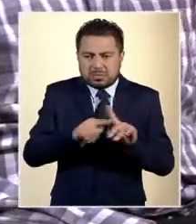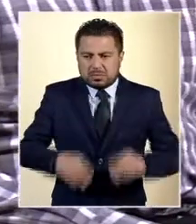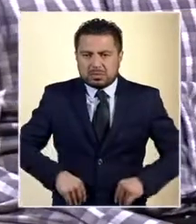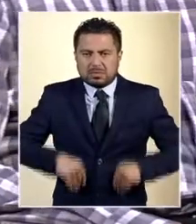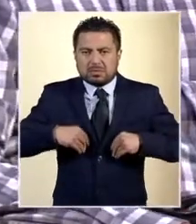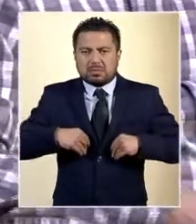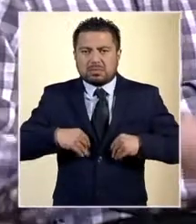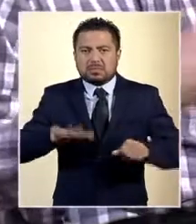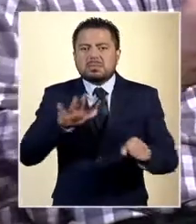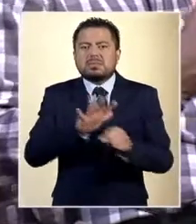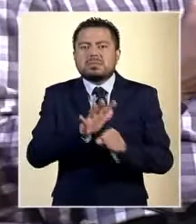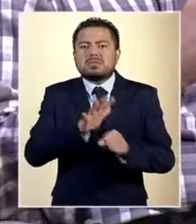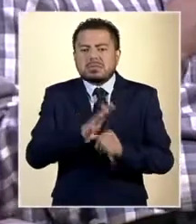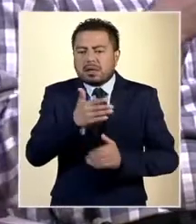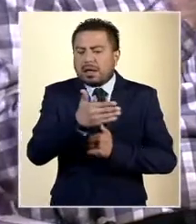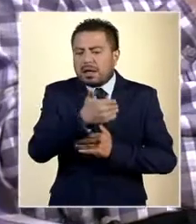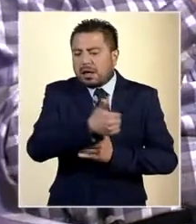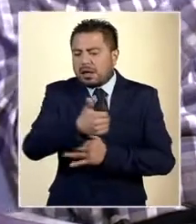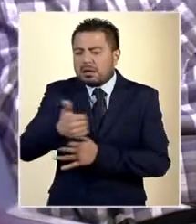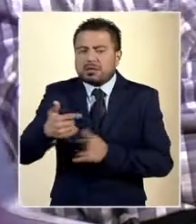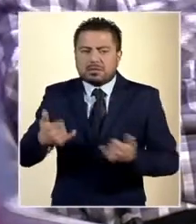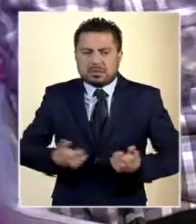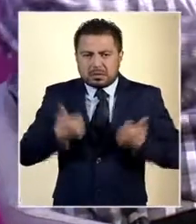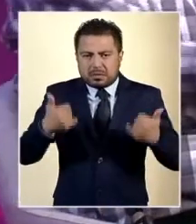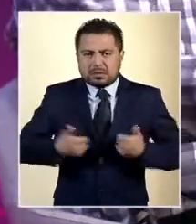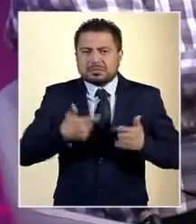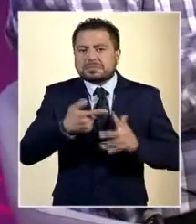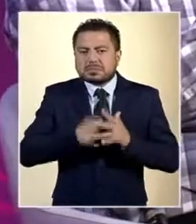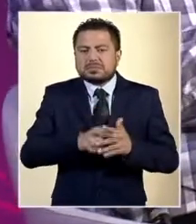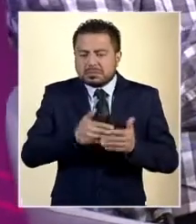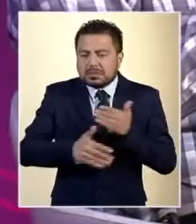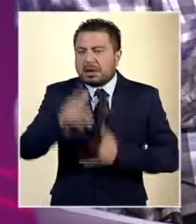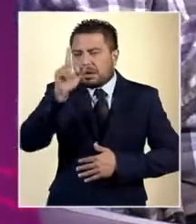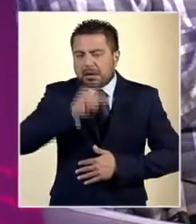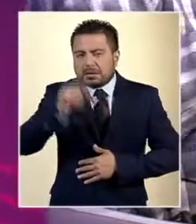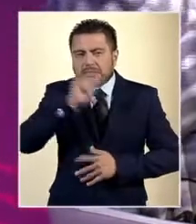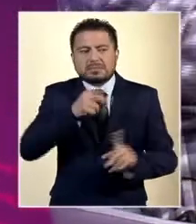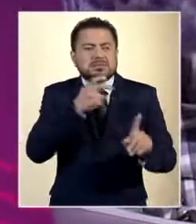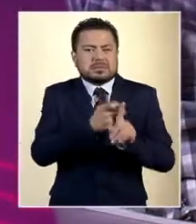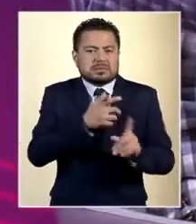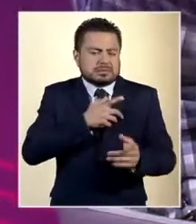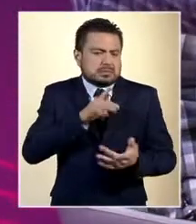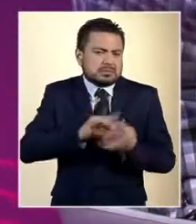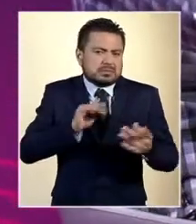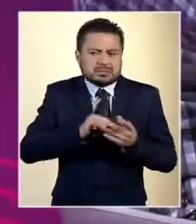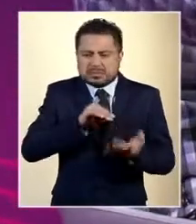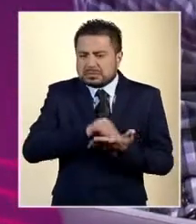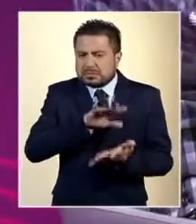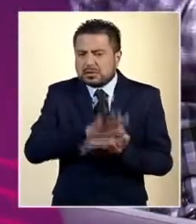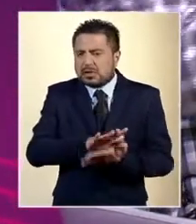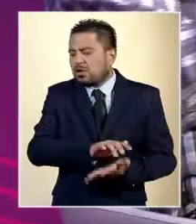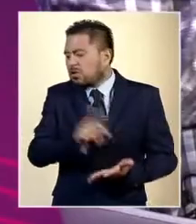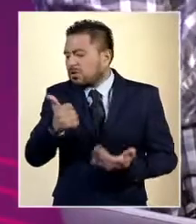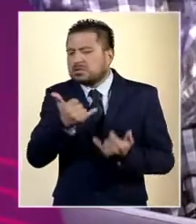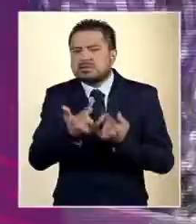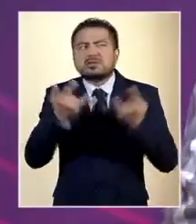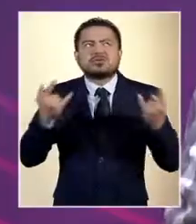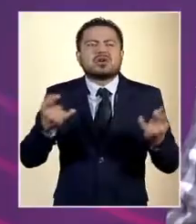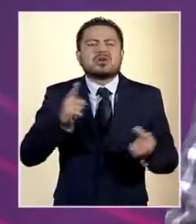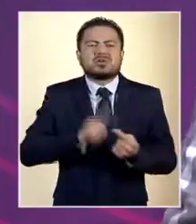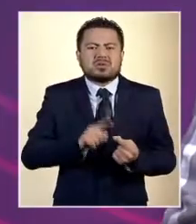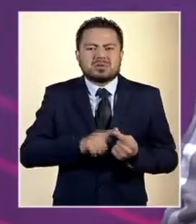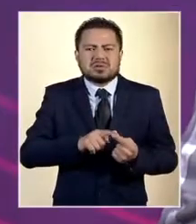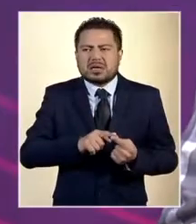vida de cada joven, empieza a fallar. Entonces ahí estamos también contando como esas otras historias.